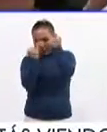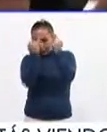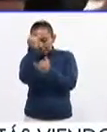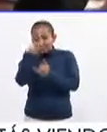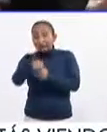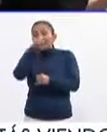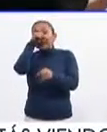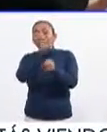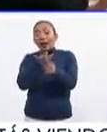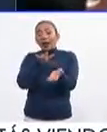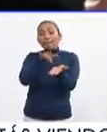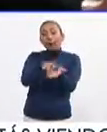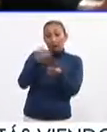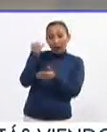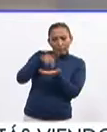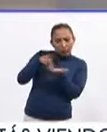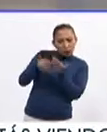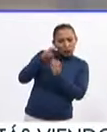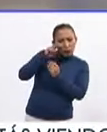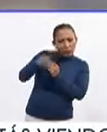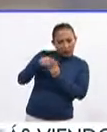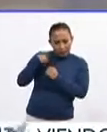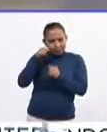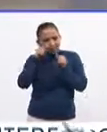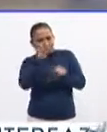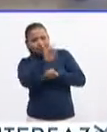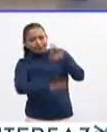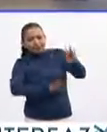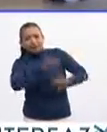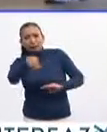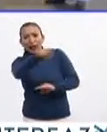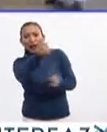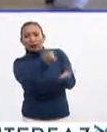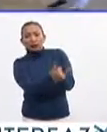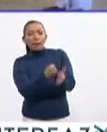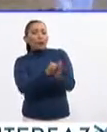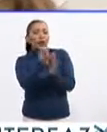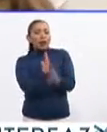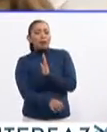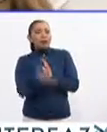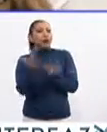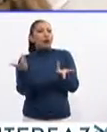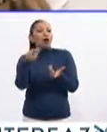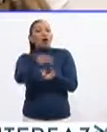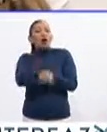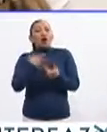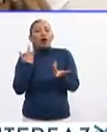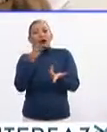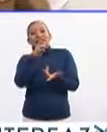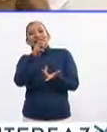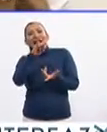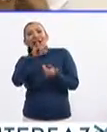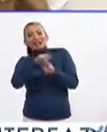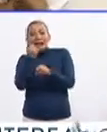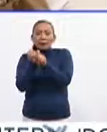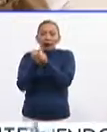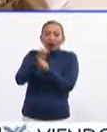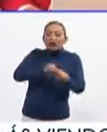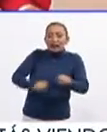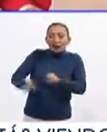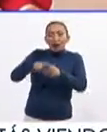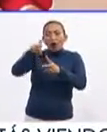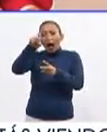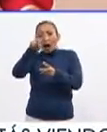la Secretaría apoyará iniciativas que atiendan las problemáticas de la capital, como las que tienen que ver con resiliencia, estudios sobre